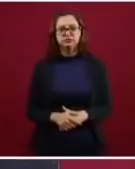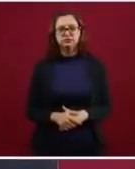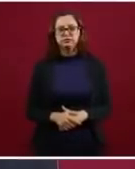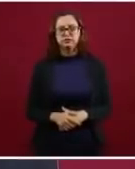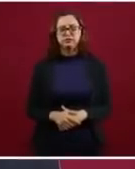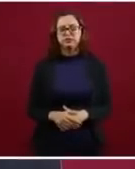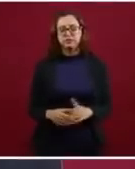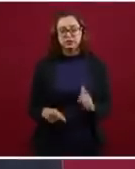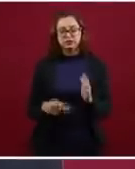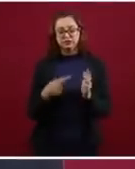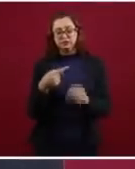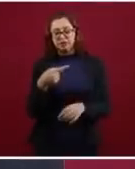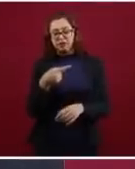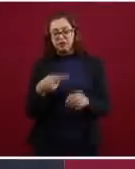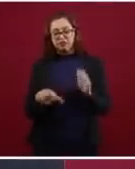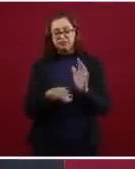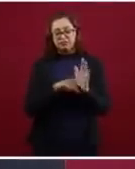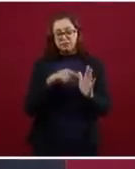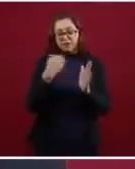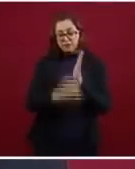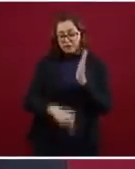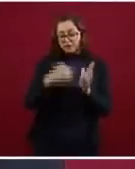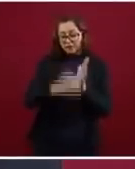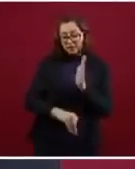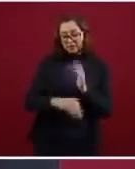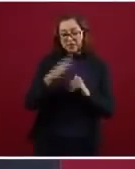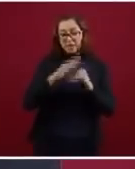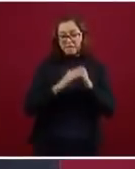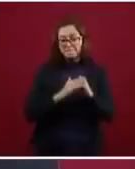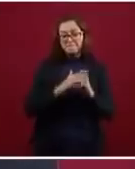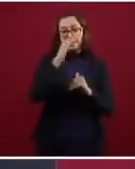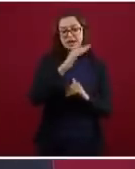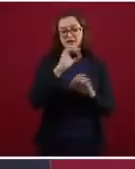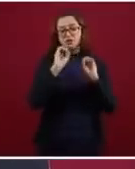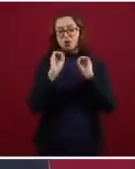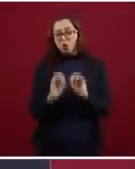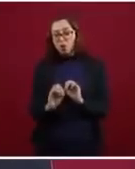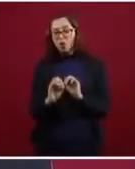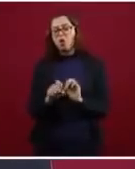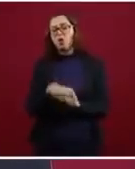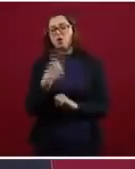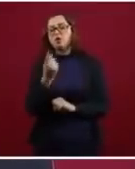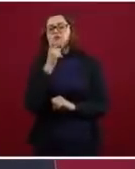déficit o el precio del petróleo,